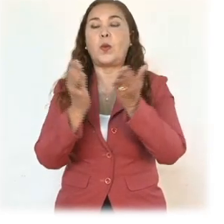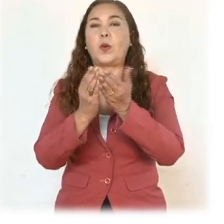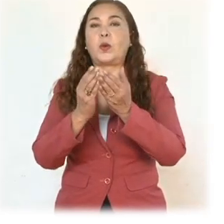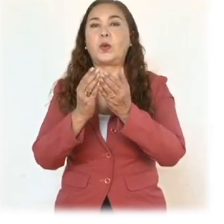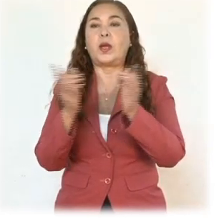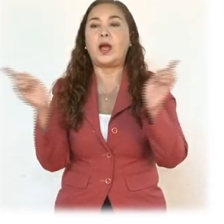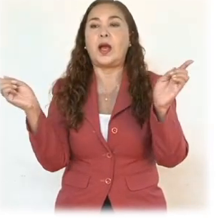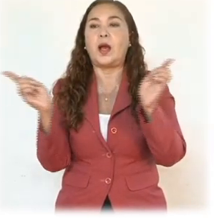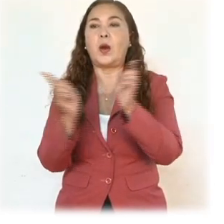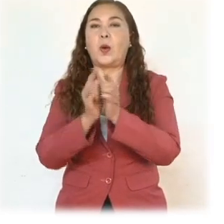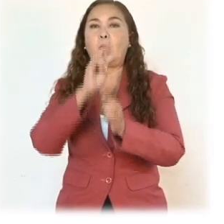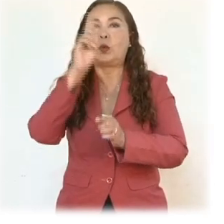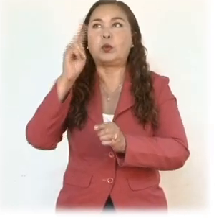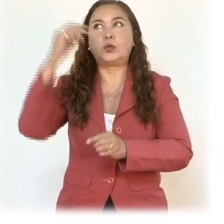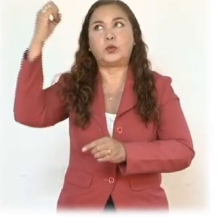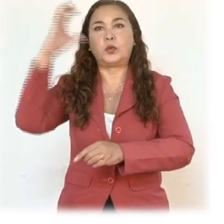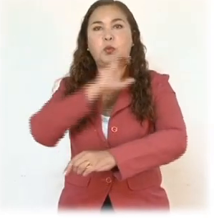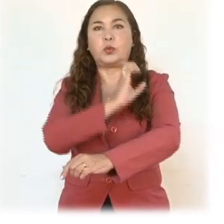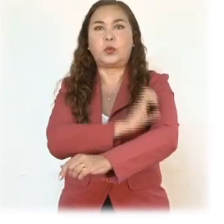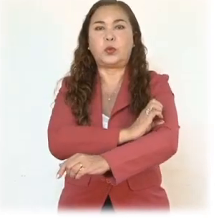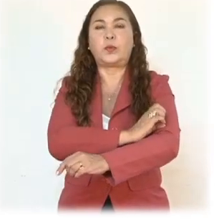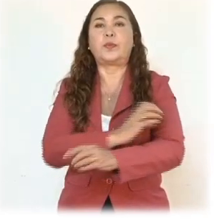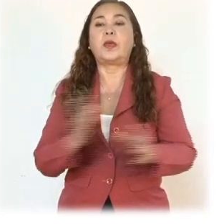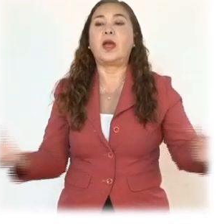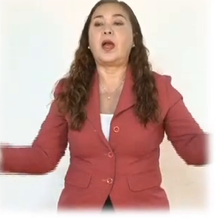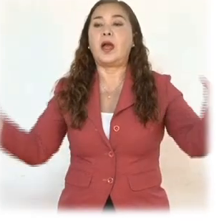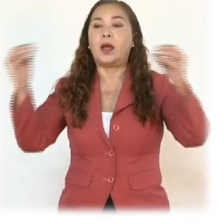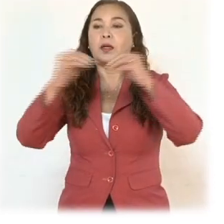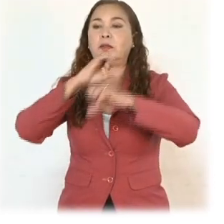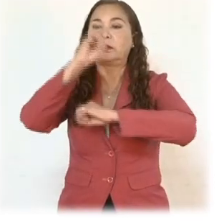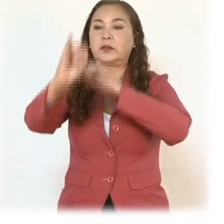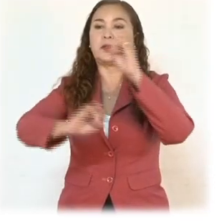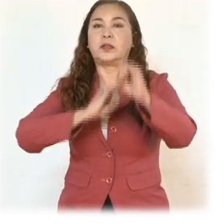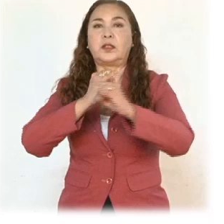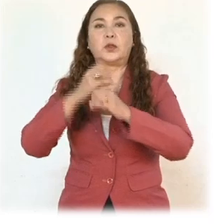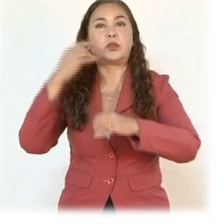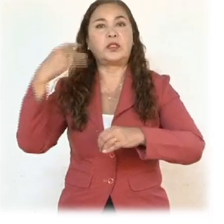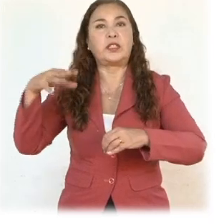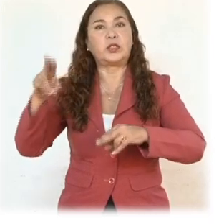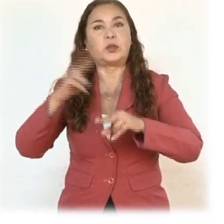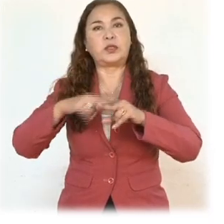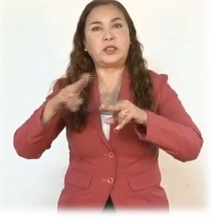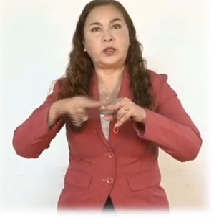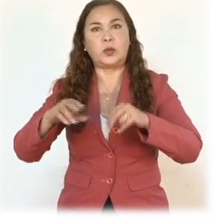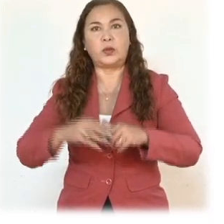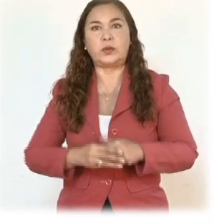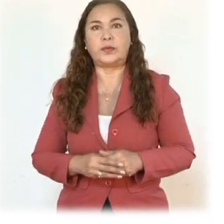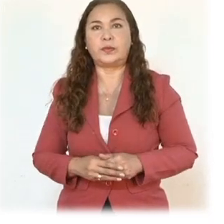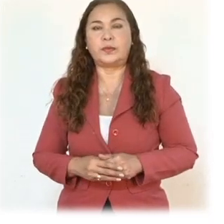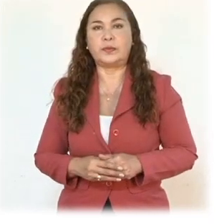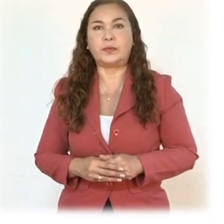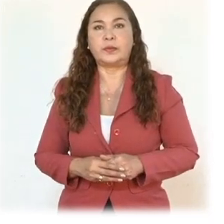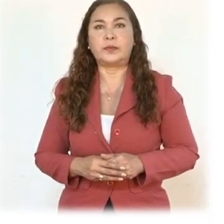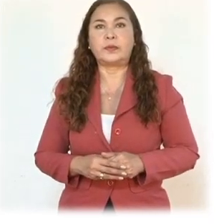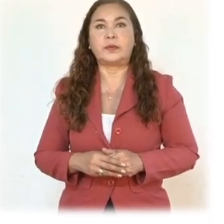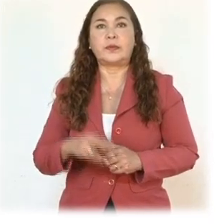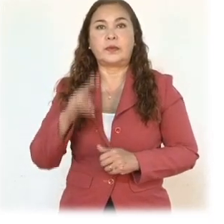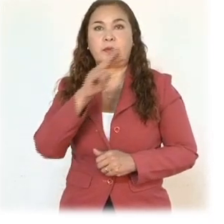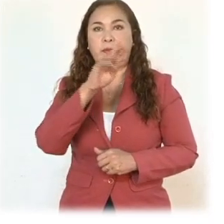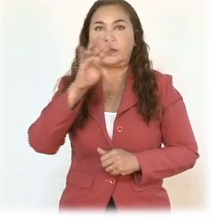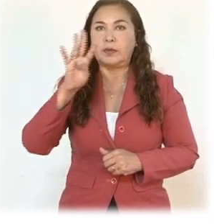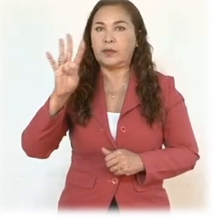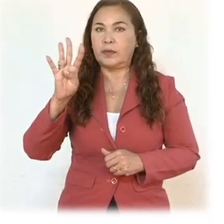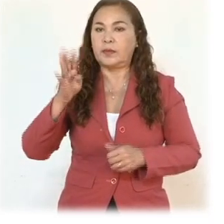Ahorro energético convención internacional de los derechos del niño día